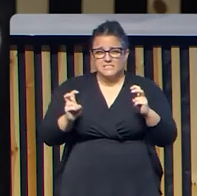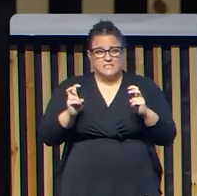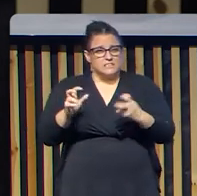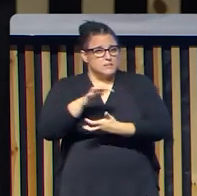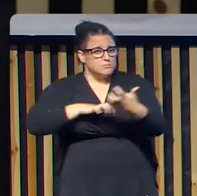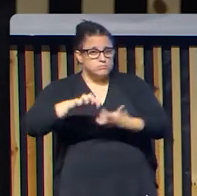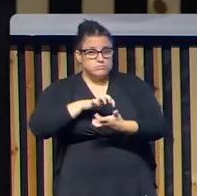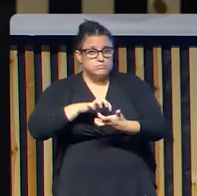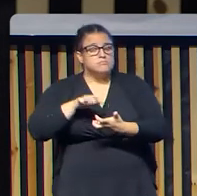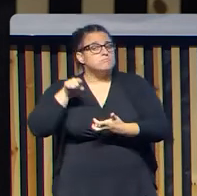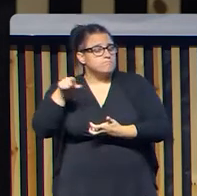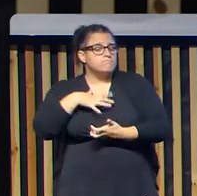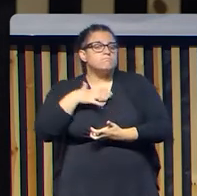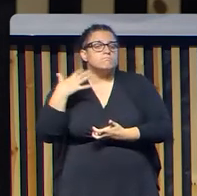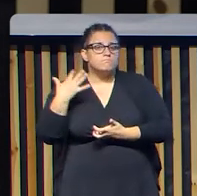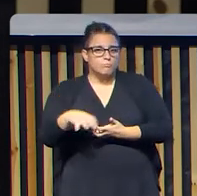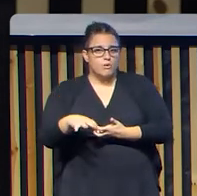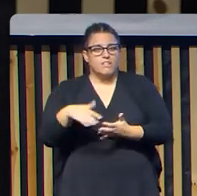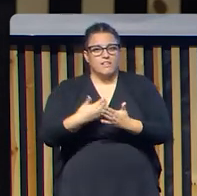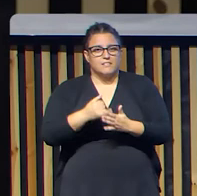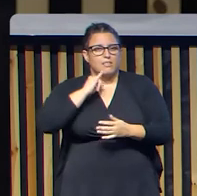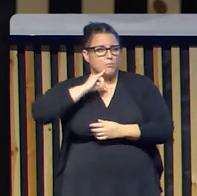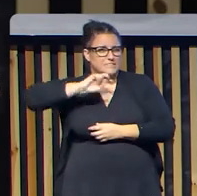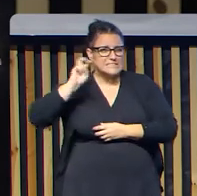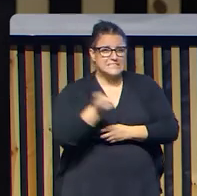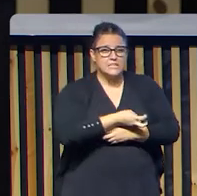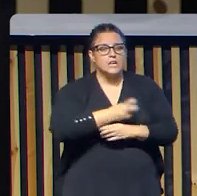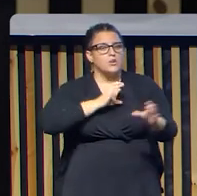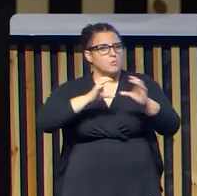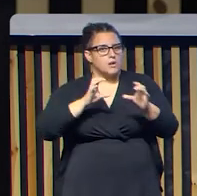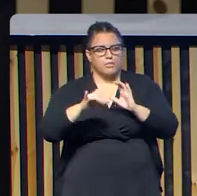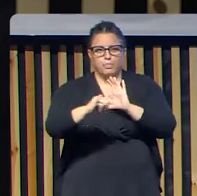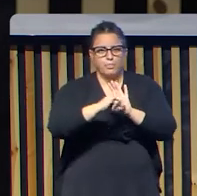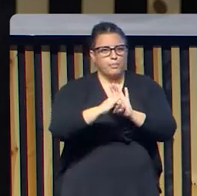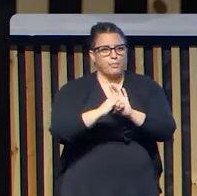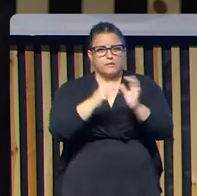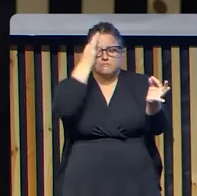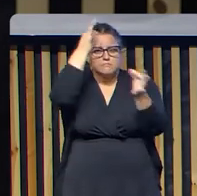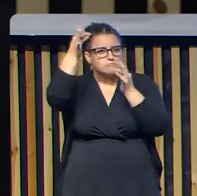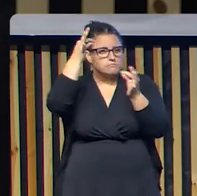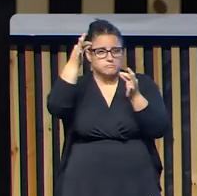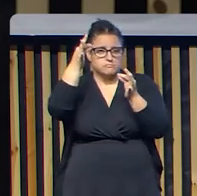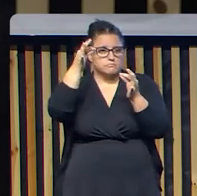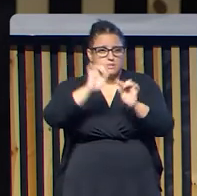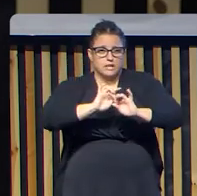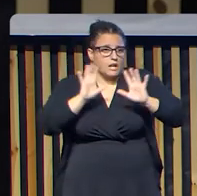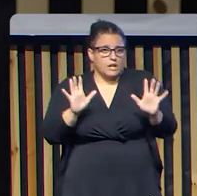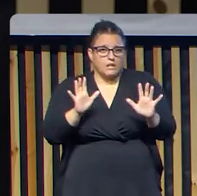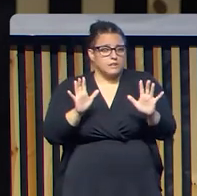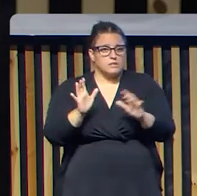podía ser plurilingüe y podía comunicar de una manera cercana rigurosa y